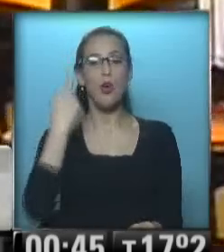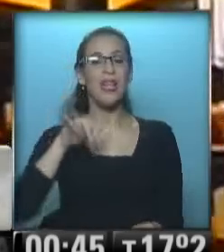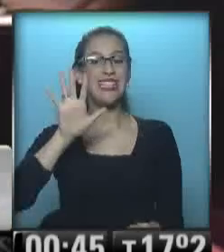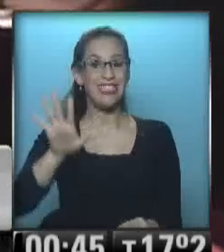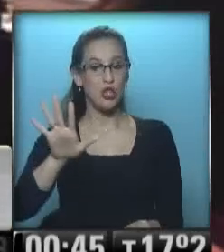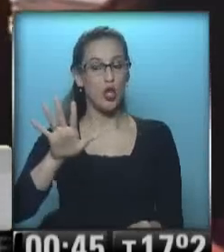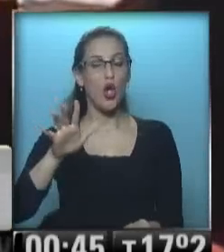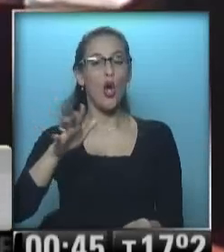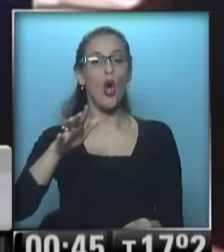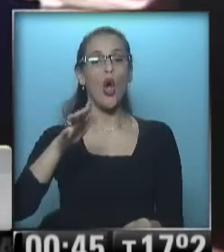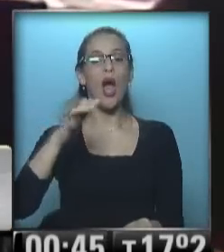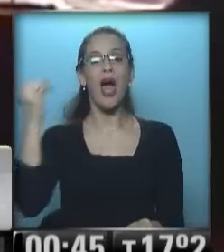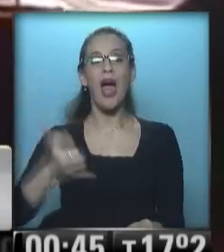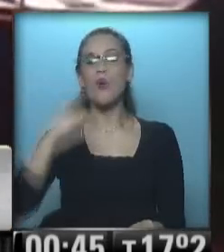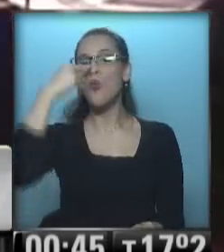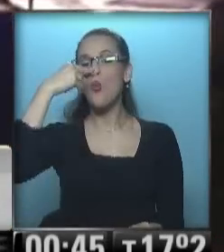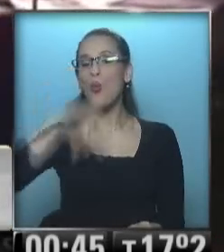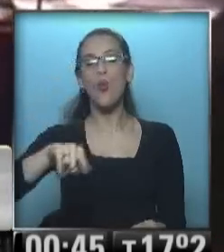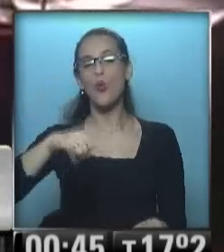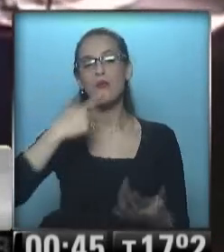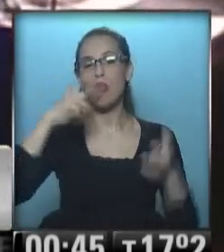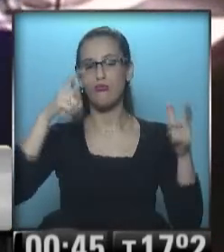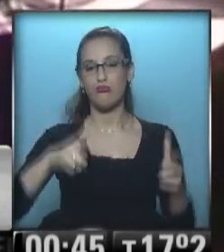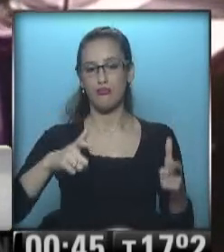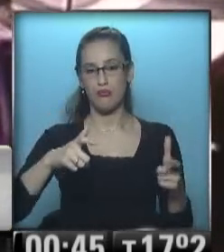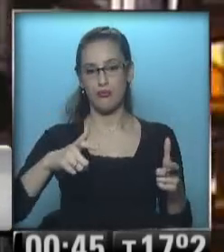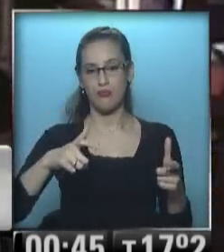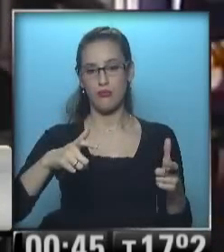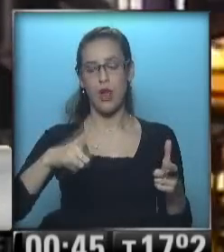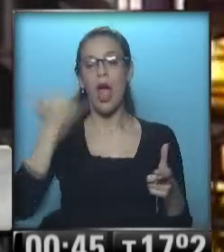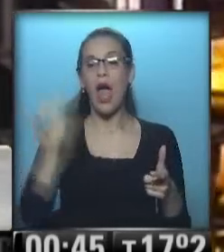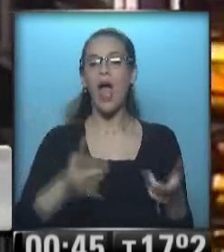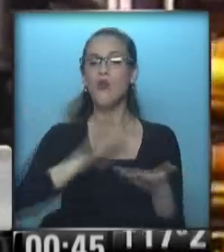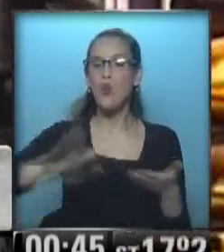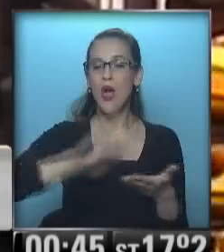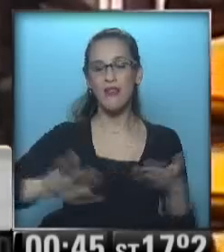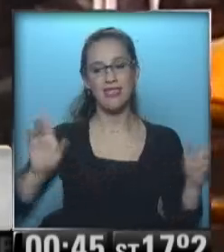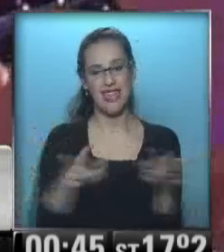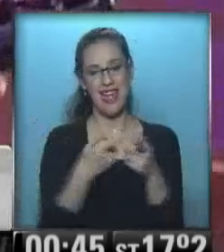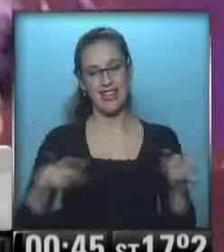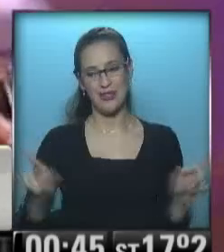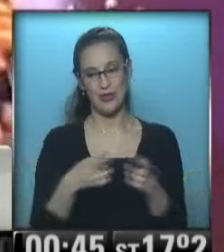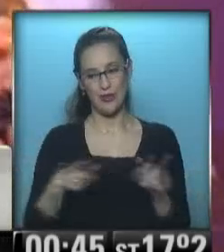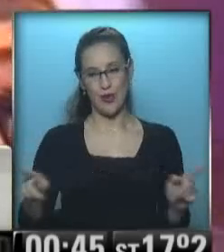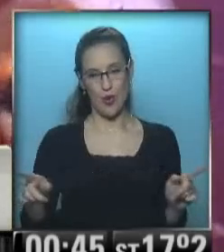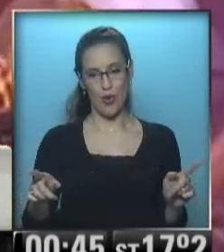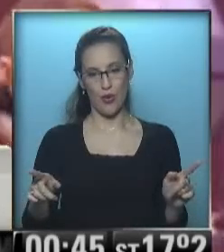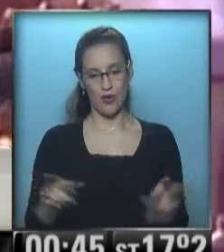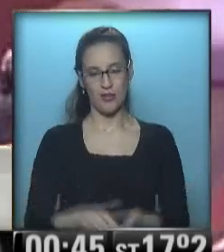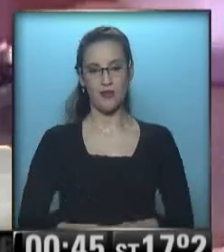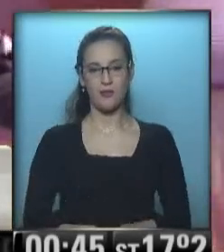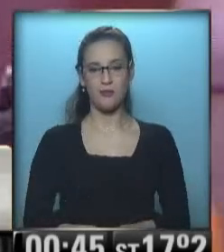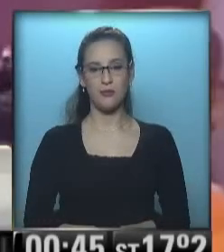su último álbum de estudio, Sueño Estéreo, con nuevas canciones que se volvieron clásicos. Ahora